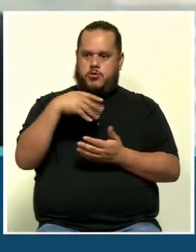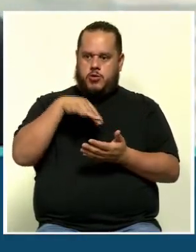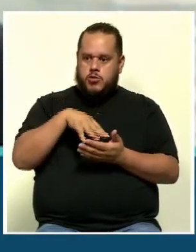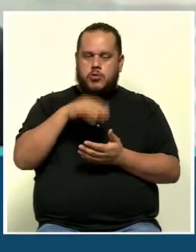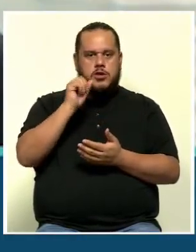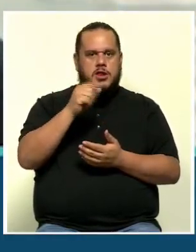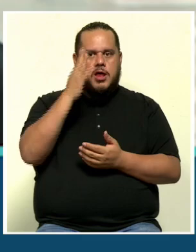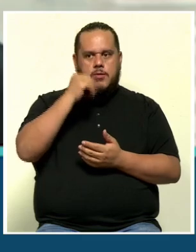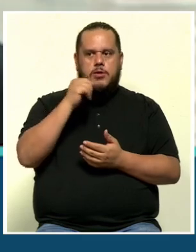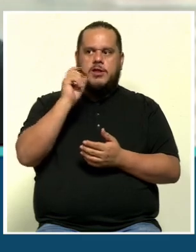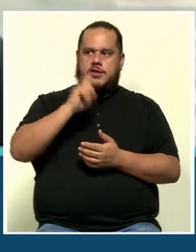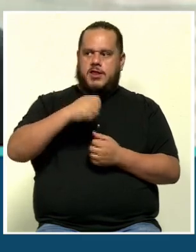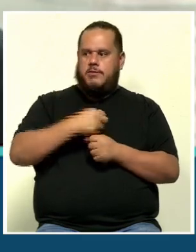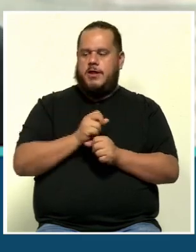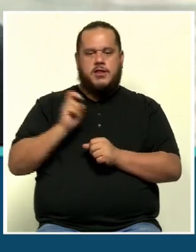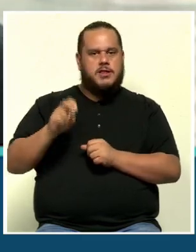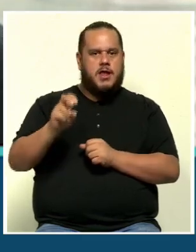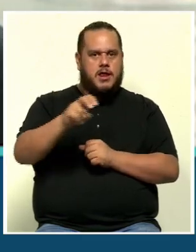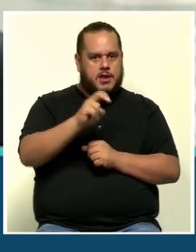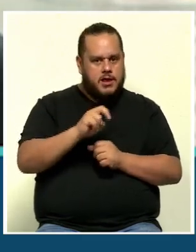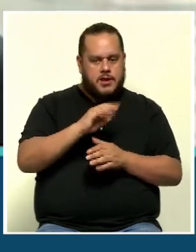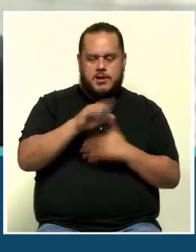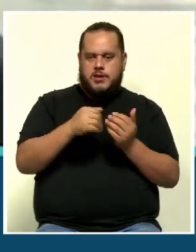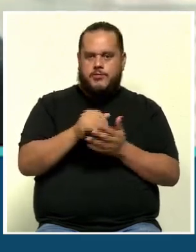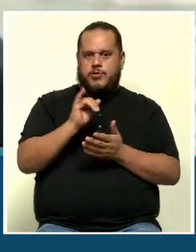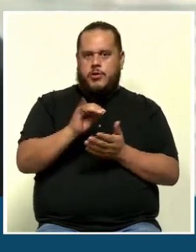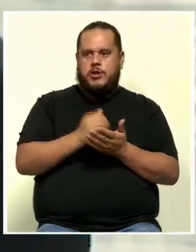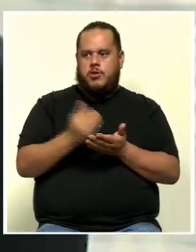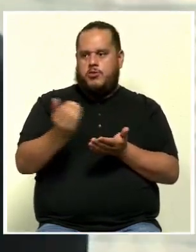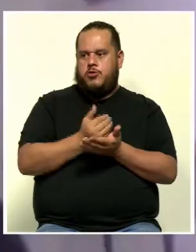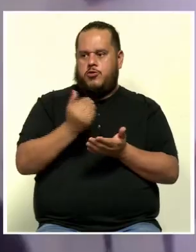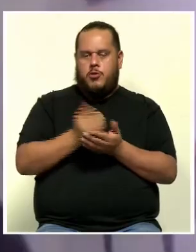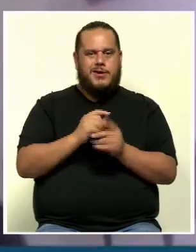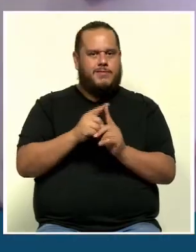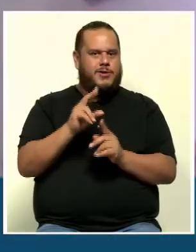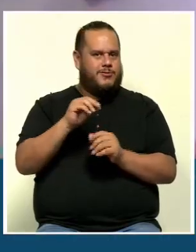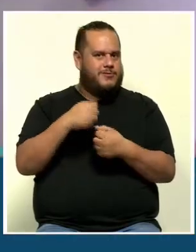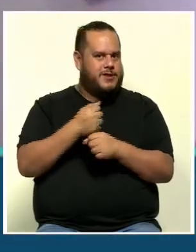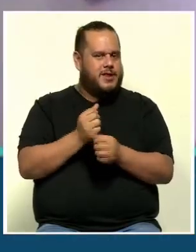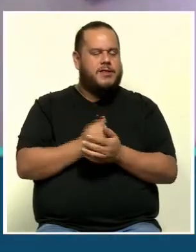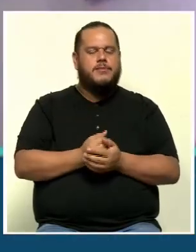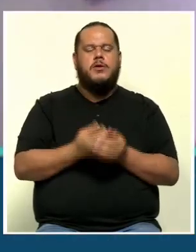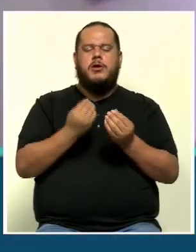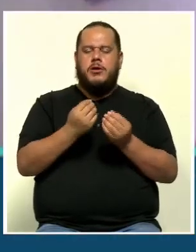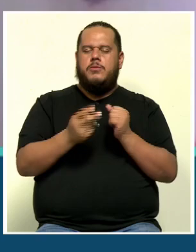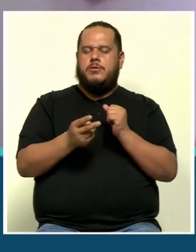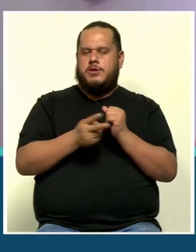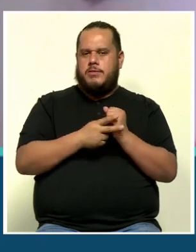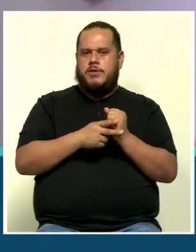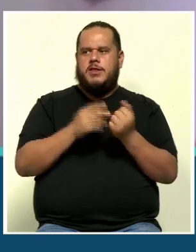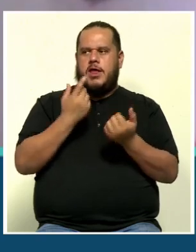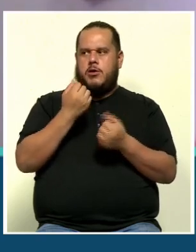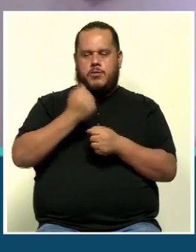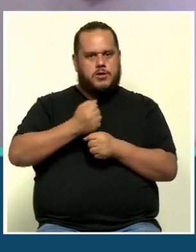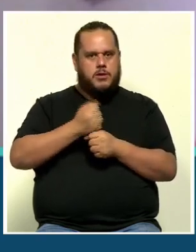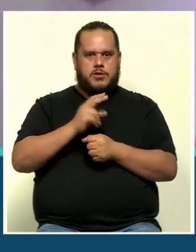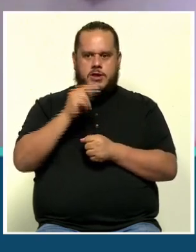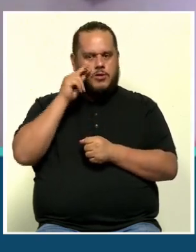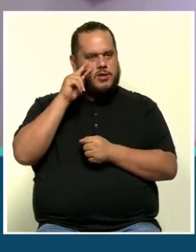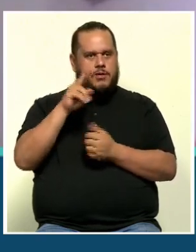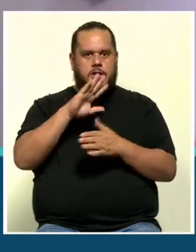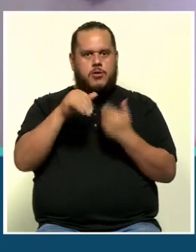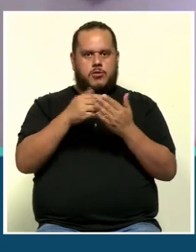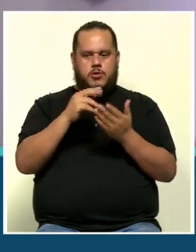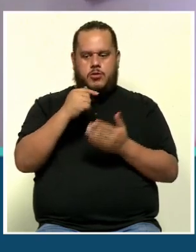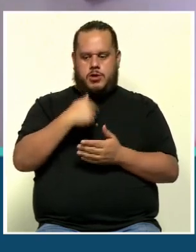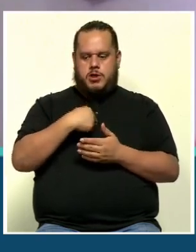hay que hacer giras y todo eso. Y pues también las cobran y no las hacen. Muchas veces hay como trabajos que yo no sé como realmente qué es lo que tengo